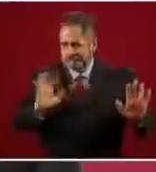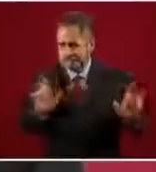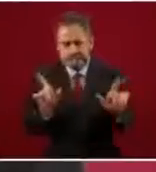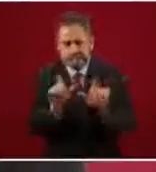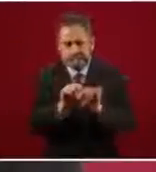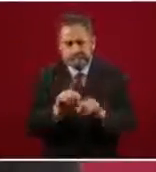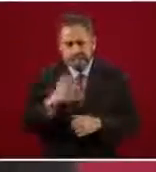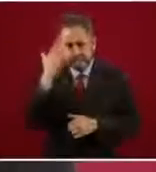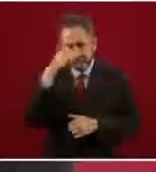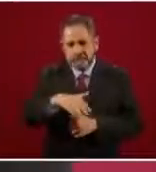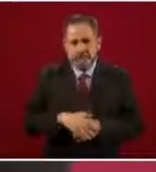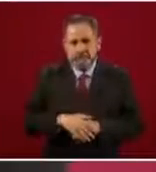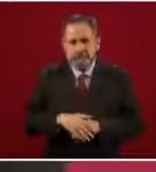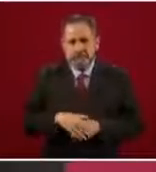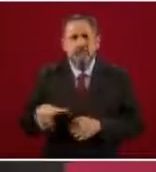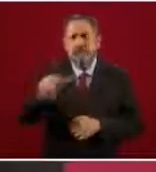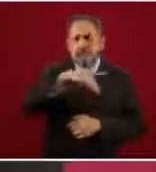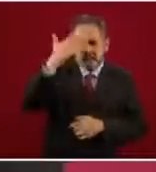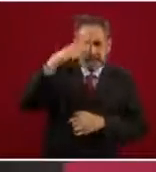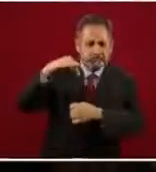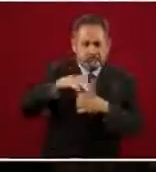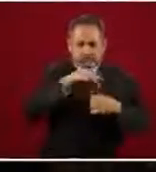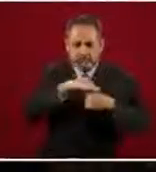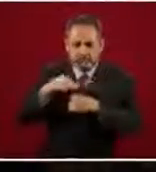Y ya saben ustedes cómo son las elecciones